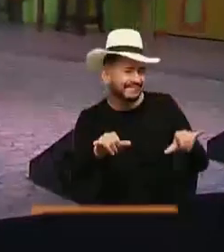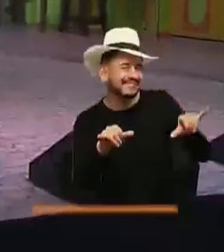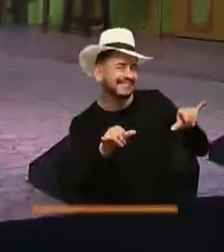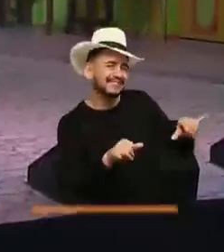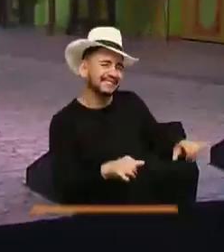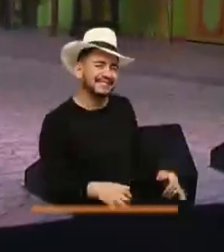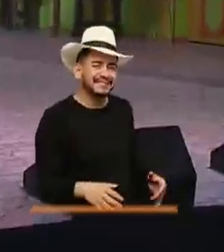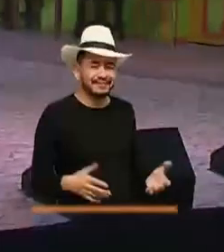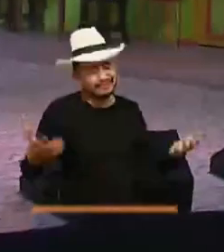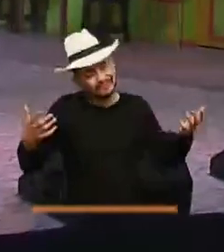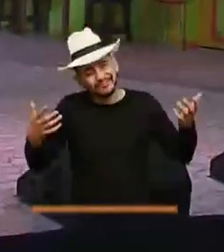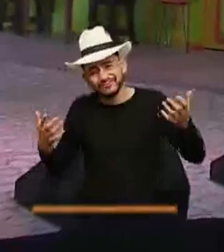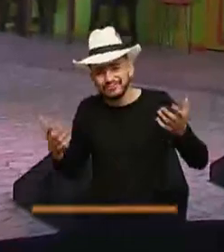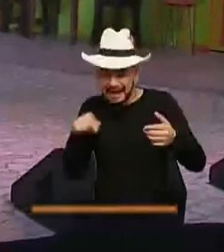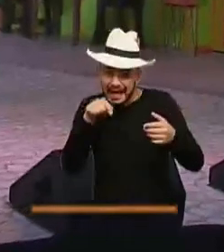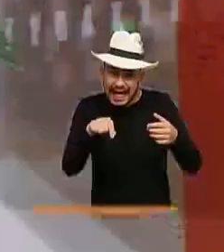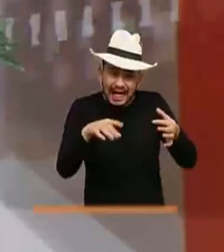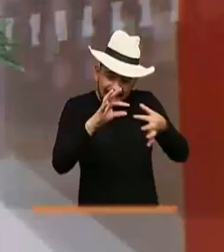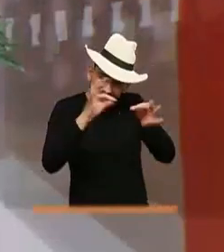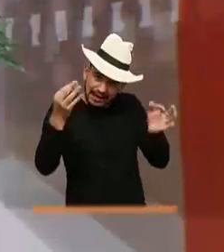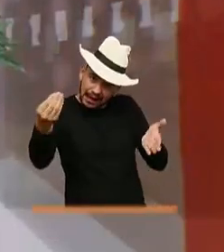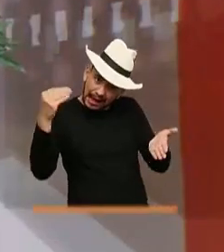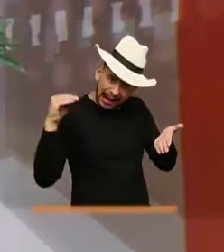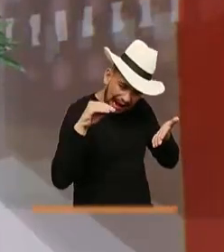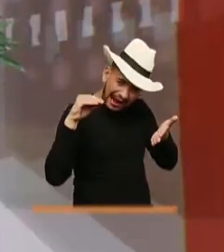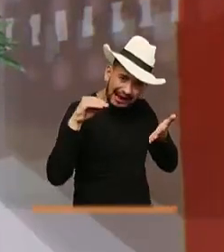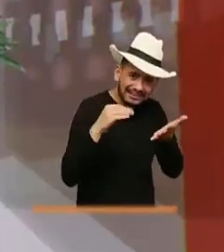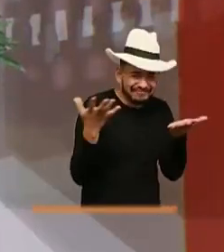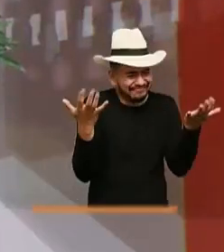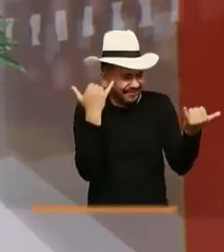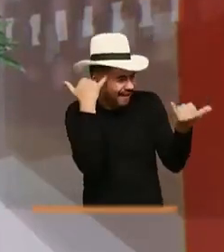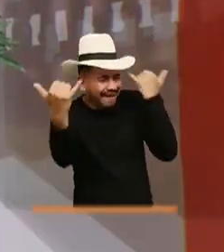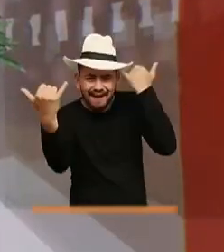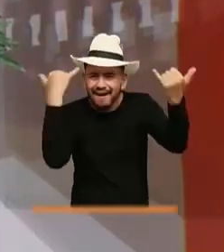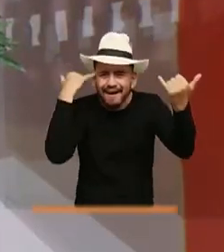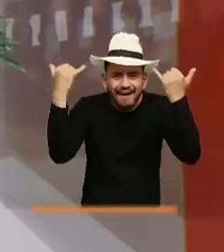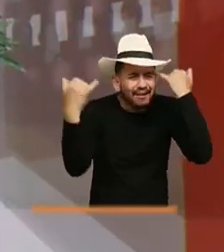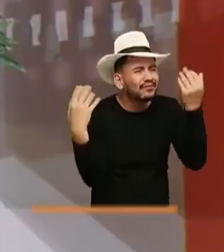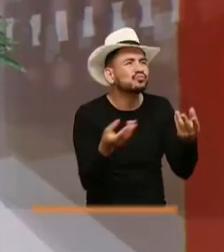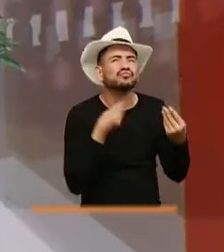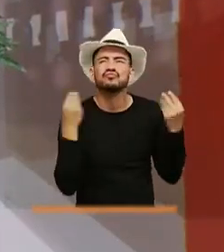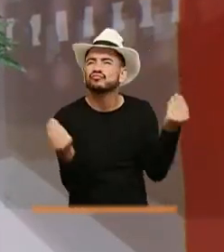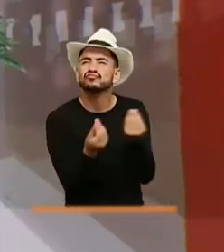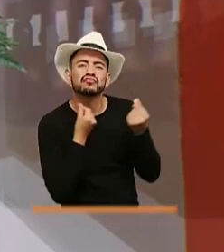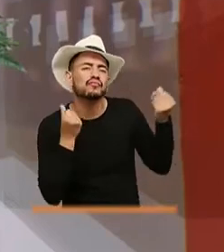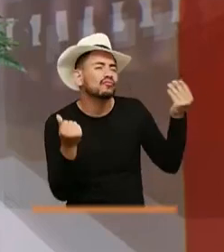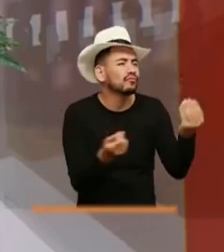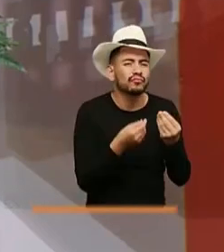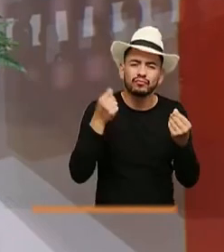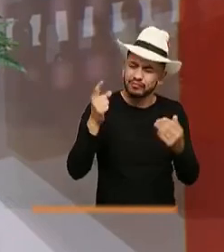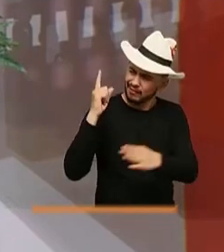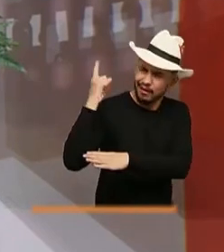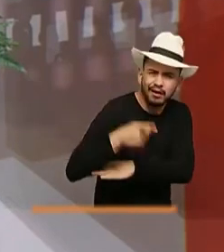pie forzado, que ni una idea me pasa. Y quedar de tercer puesto,